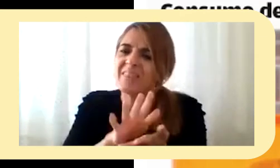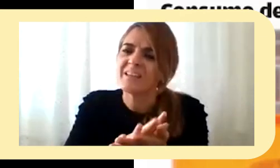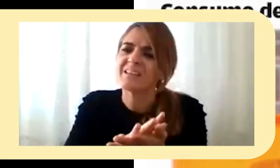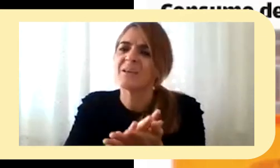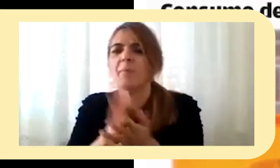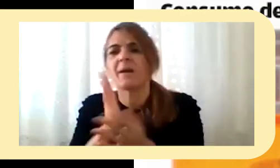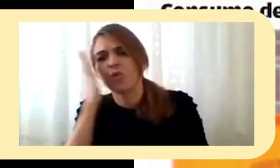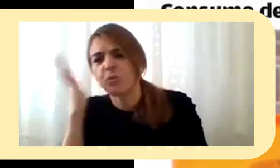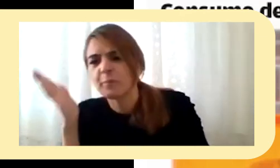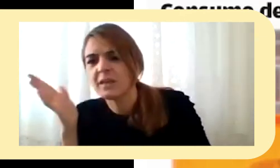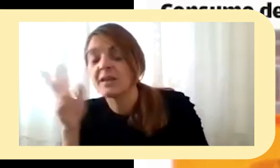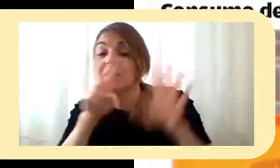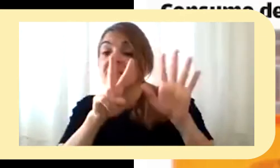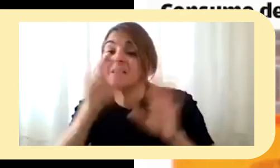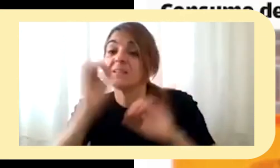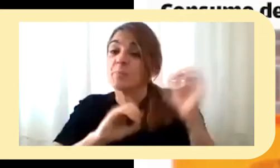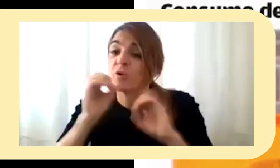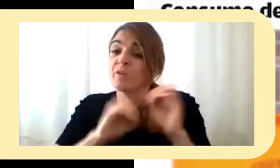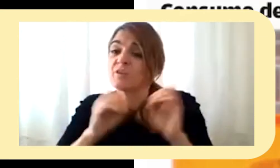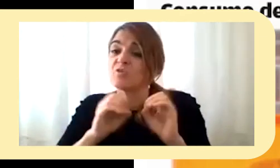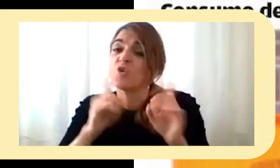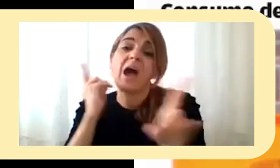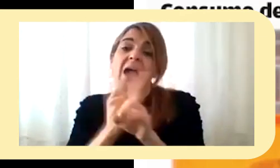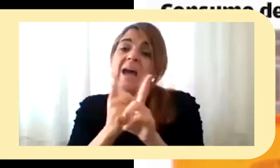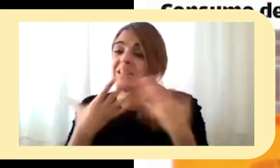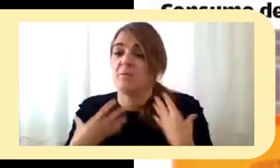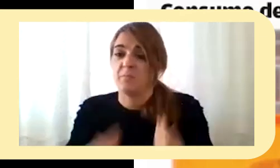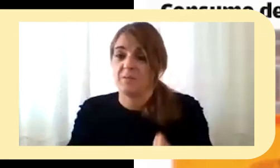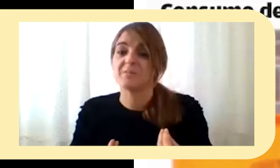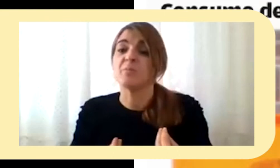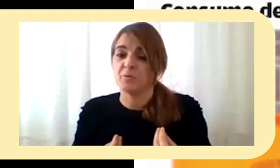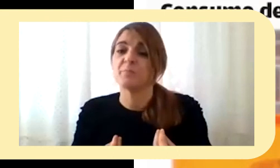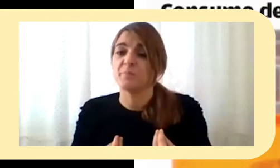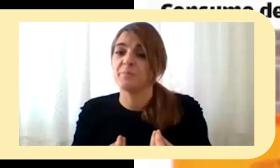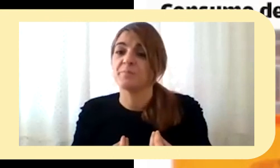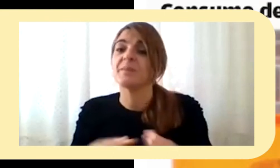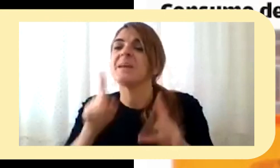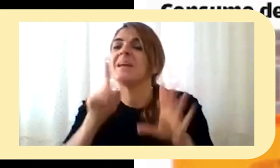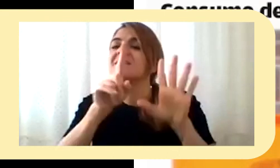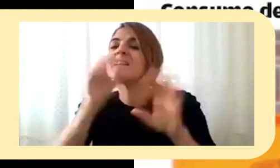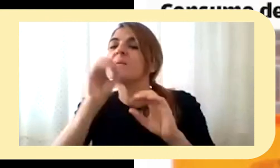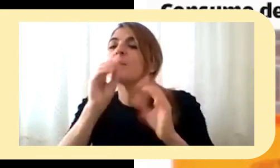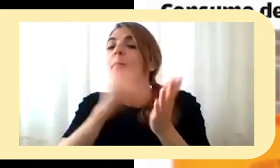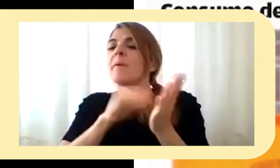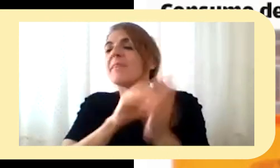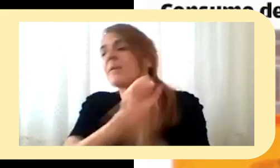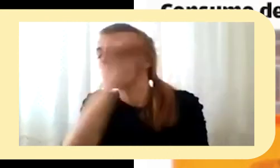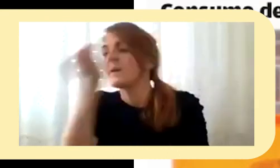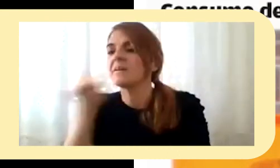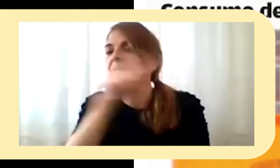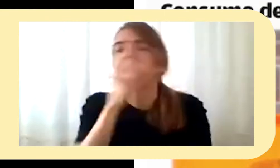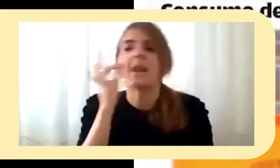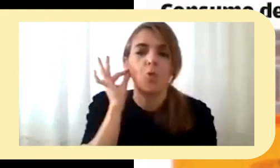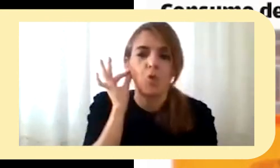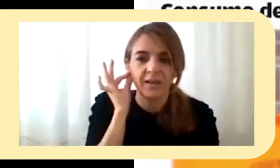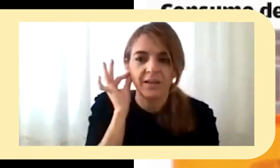de antidepresivos, la proporción es 6 veces más de antidepresivos entre mujeres que hombres y 2